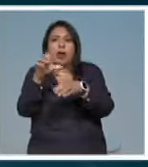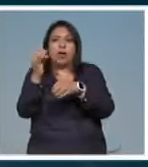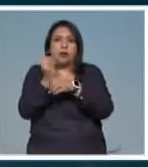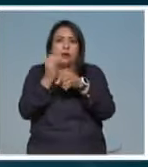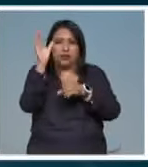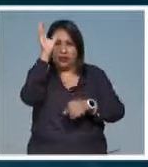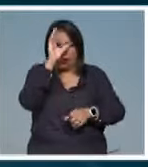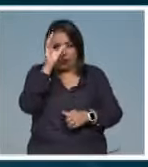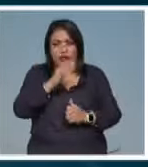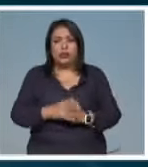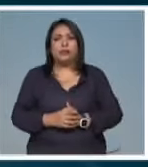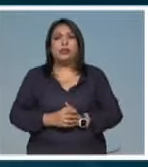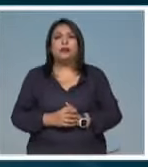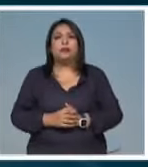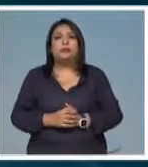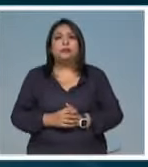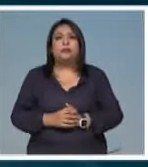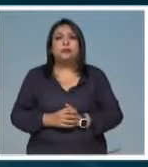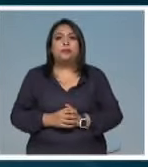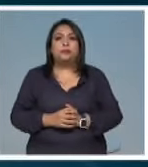investigación científica.